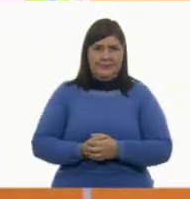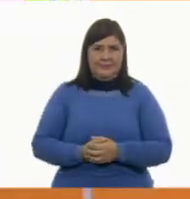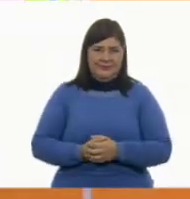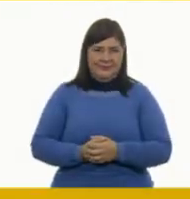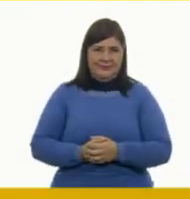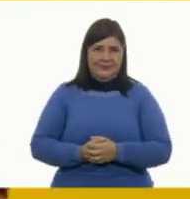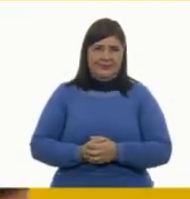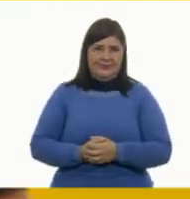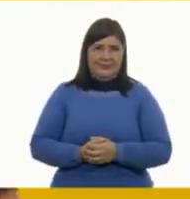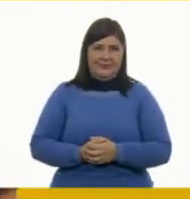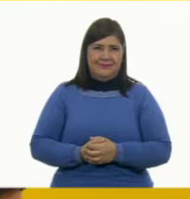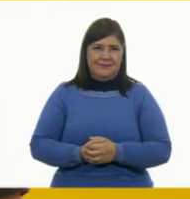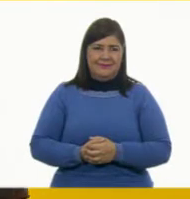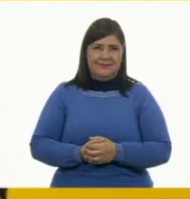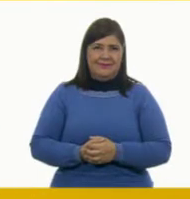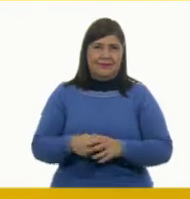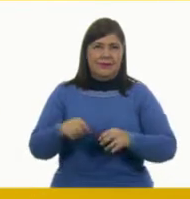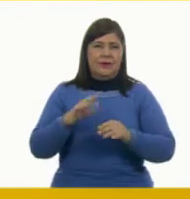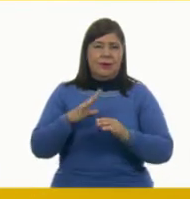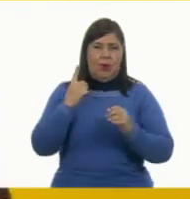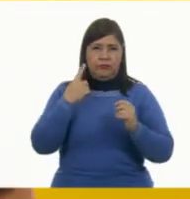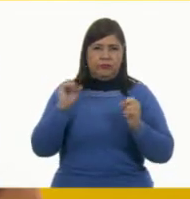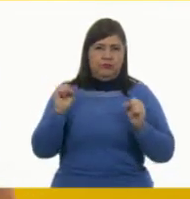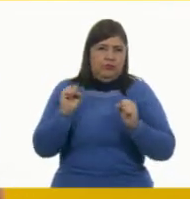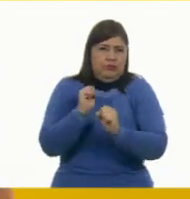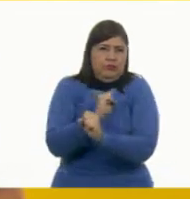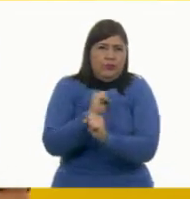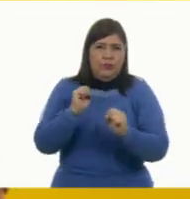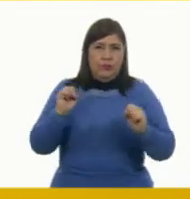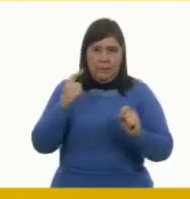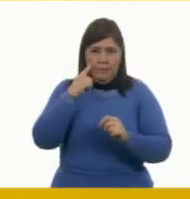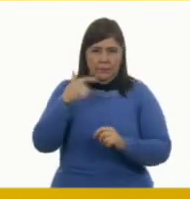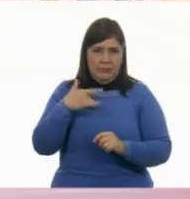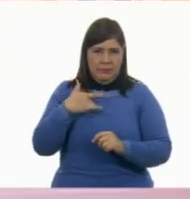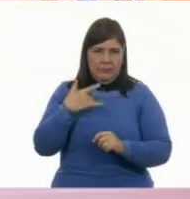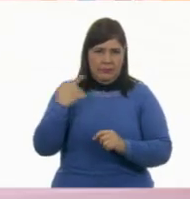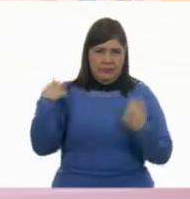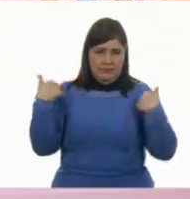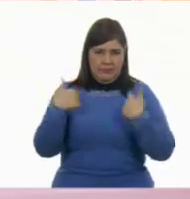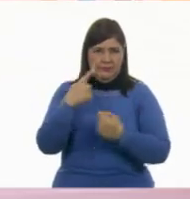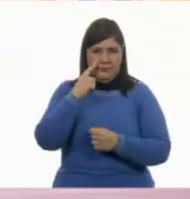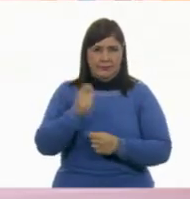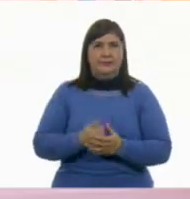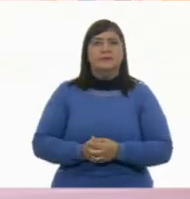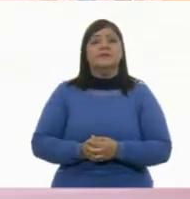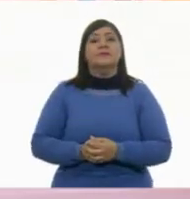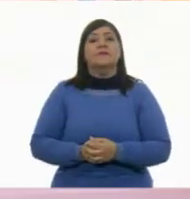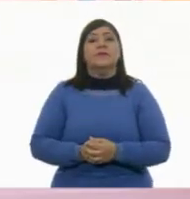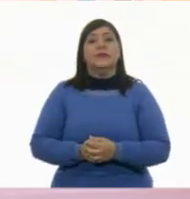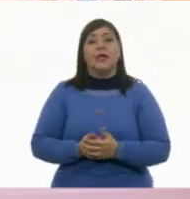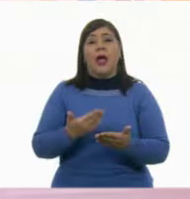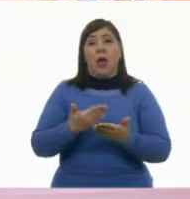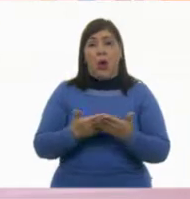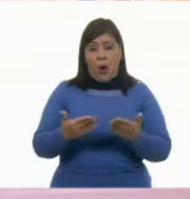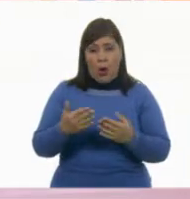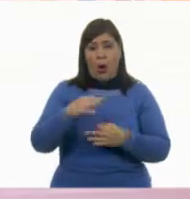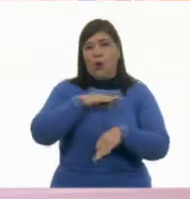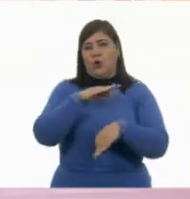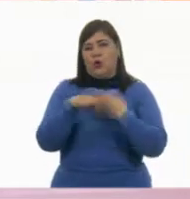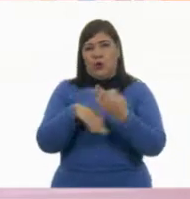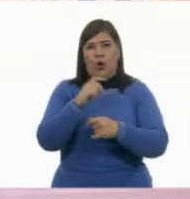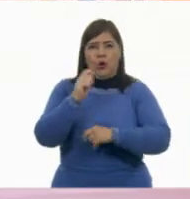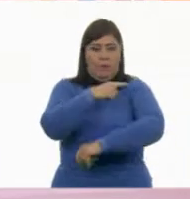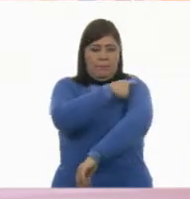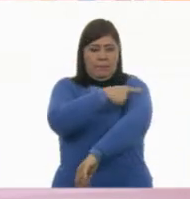extensión, flexión, extensión, flexión, extensión, flexión, extensión. Ahora vamos a mover todo el